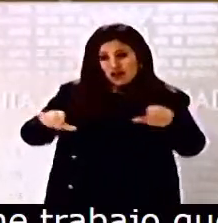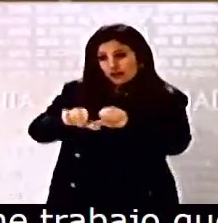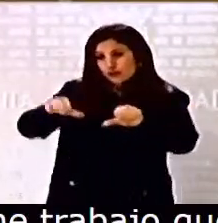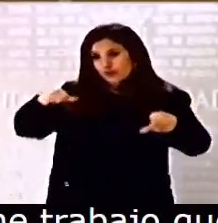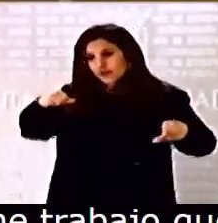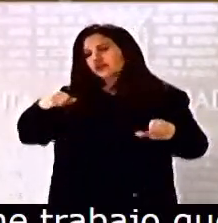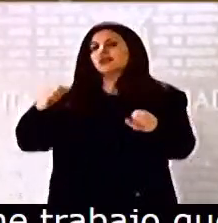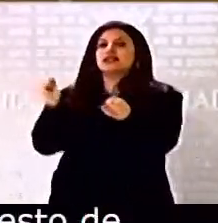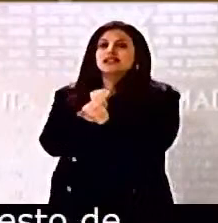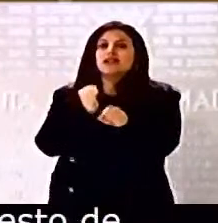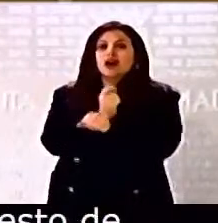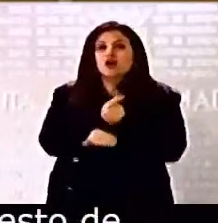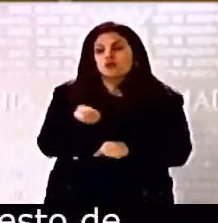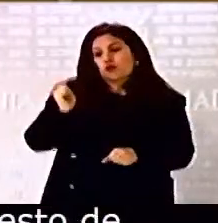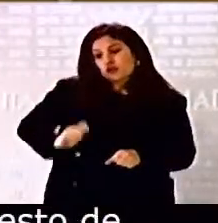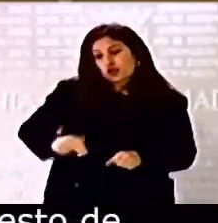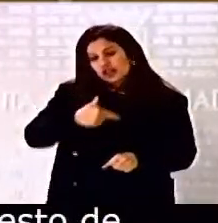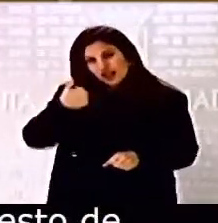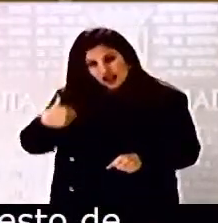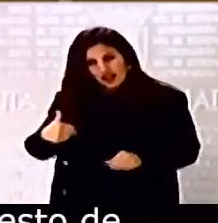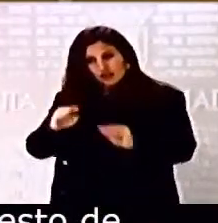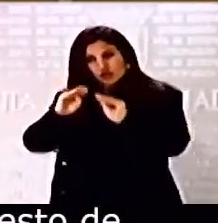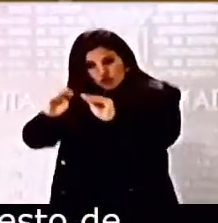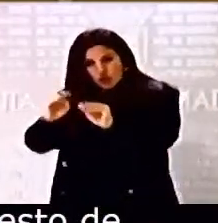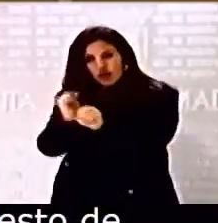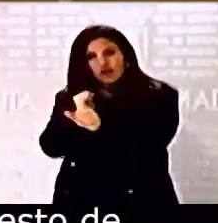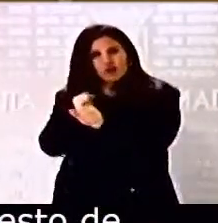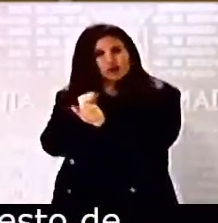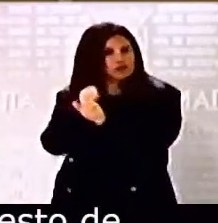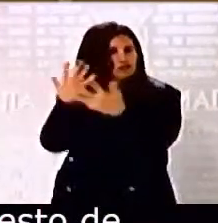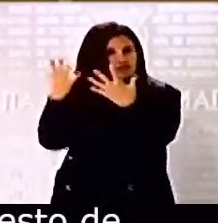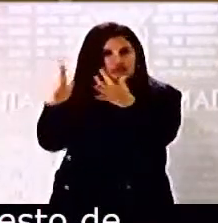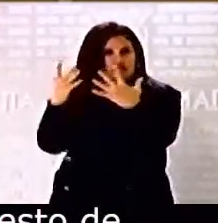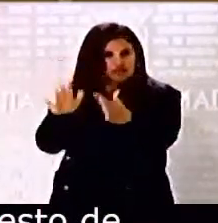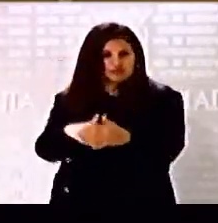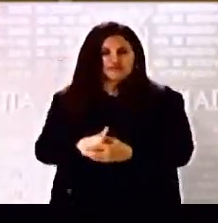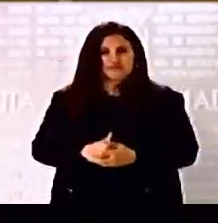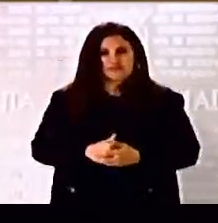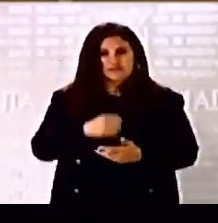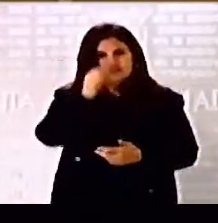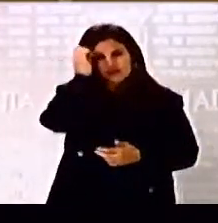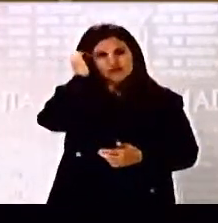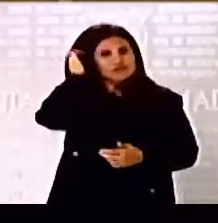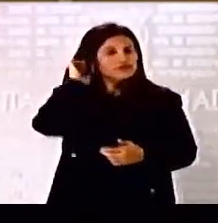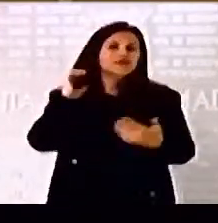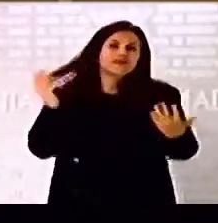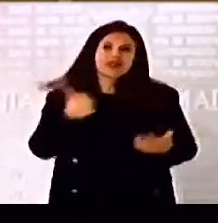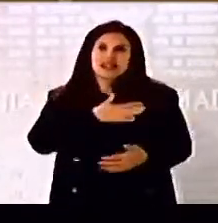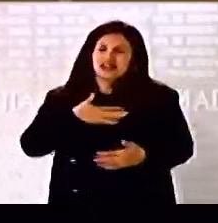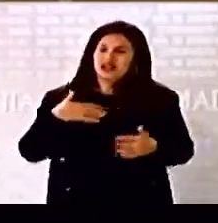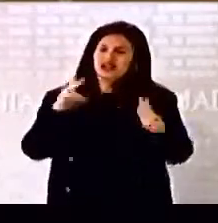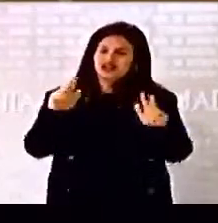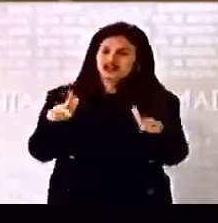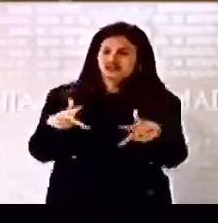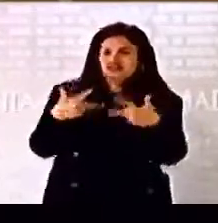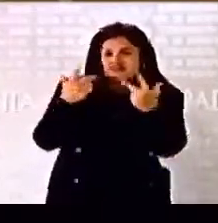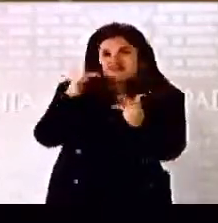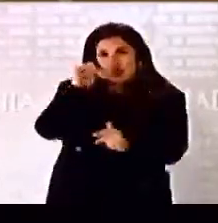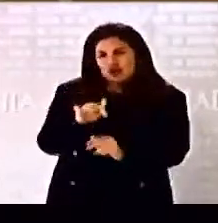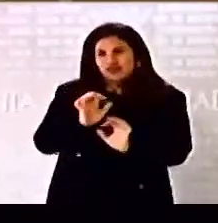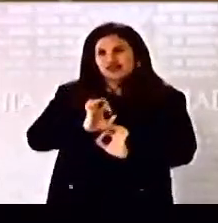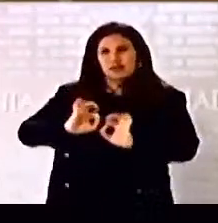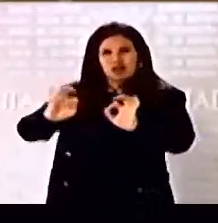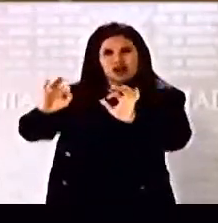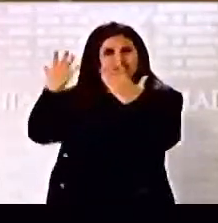que permitir que les agradeciese de forma especial que en nuestra comunidad autónoma la nota de ese